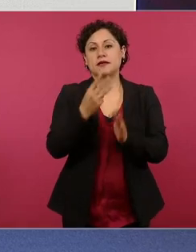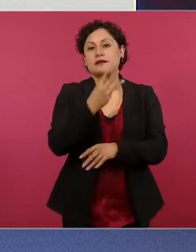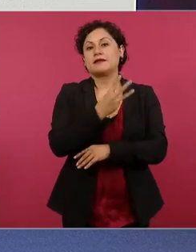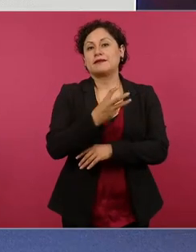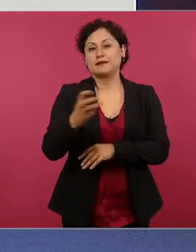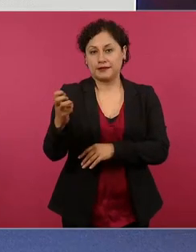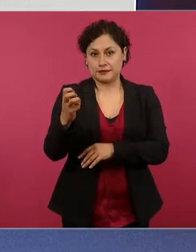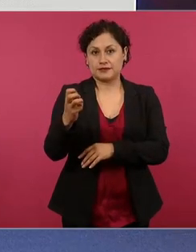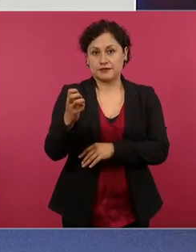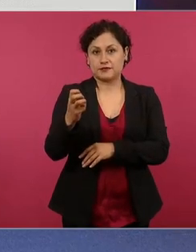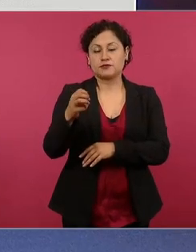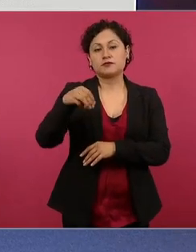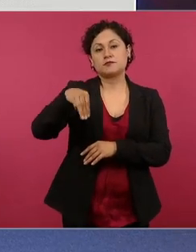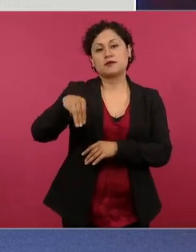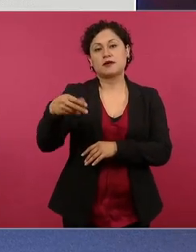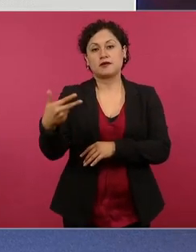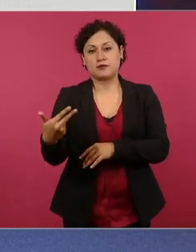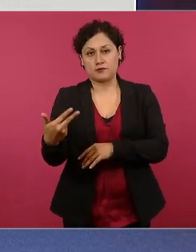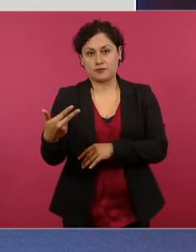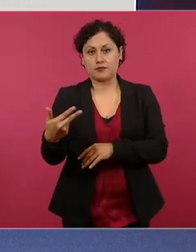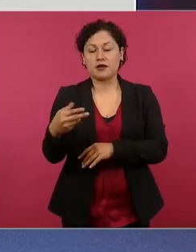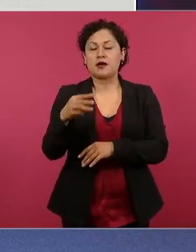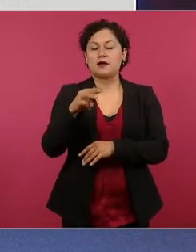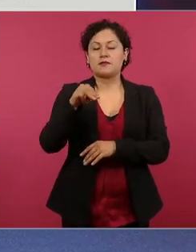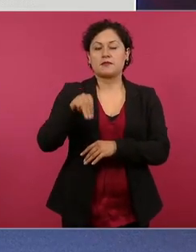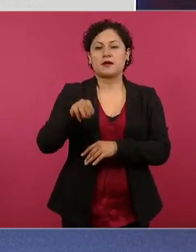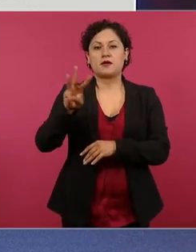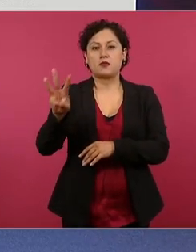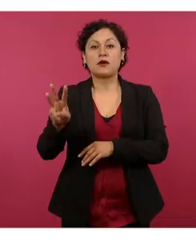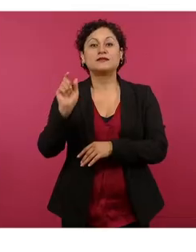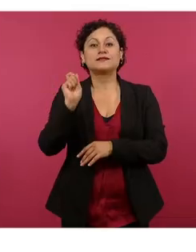49.331 megawatt en el pico,